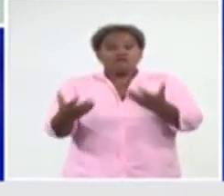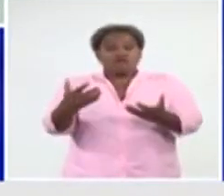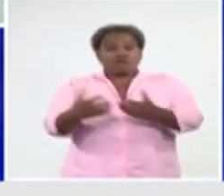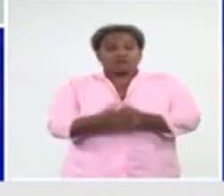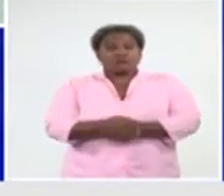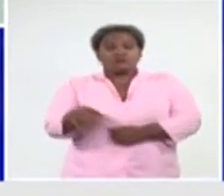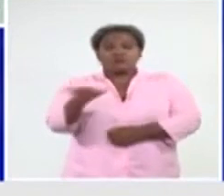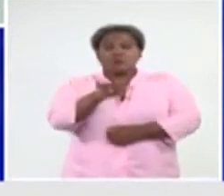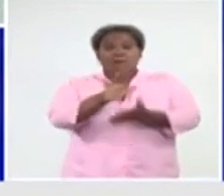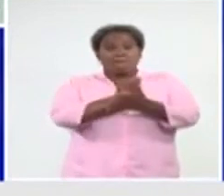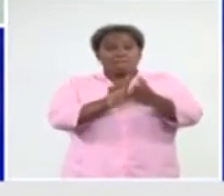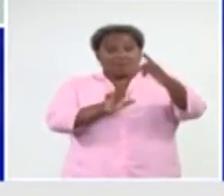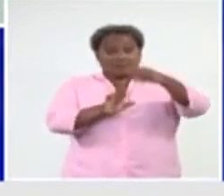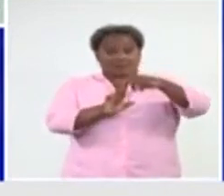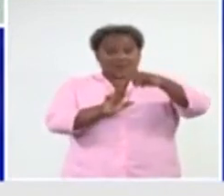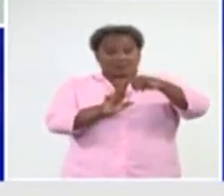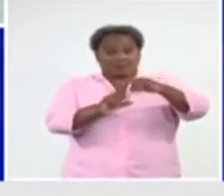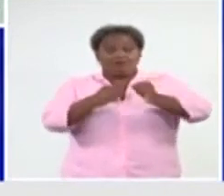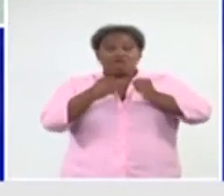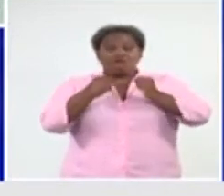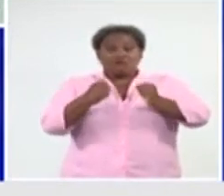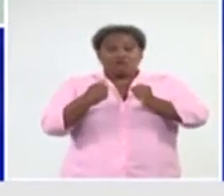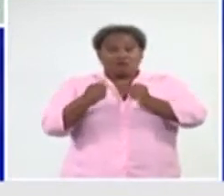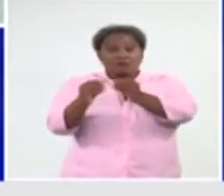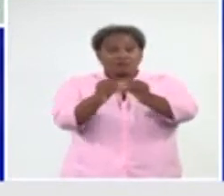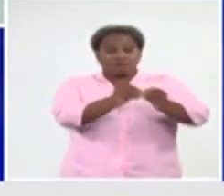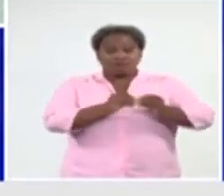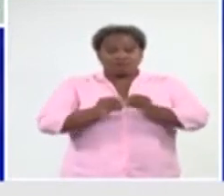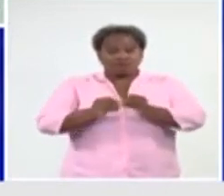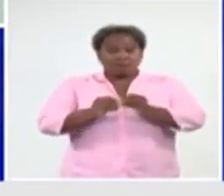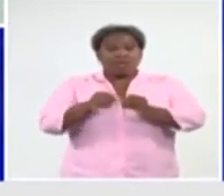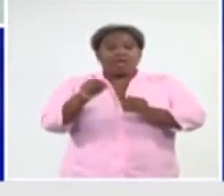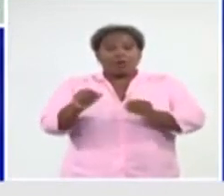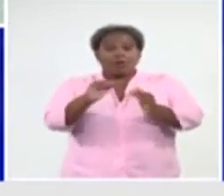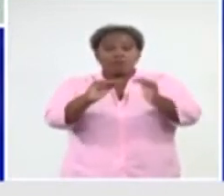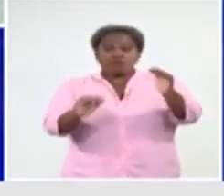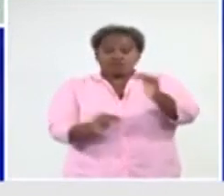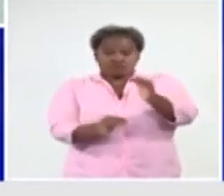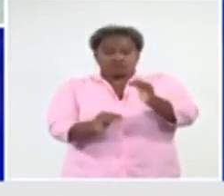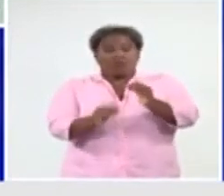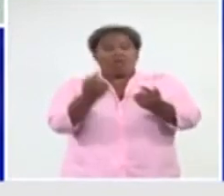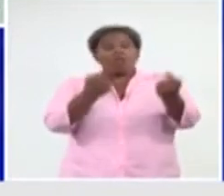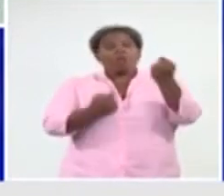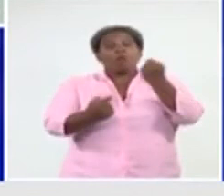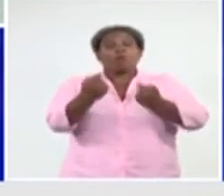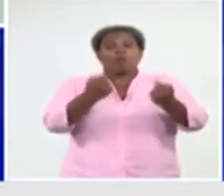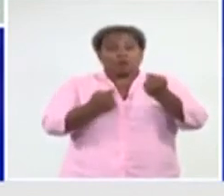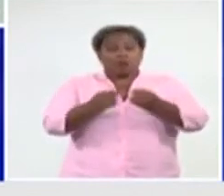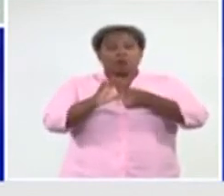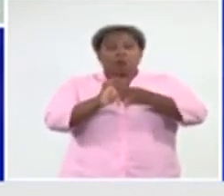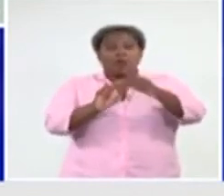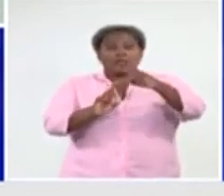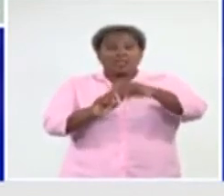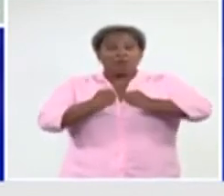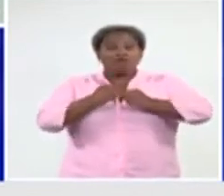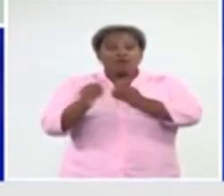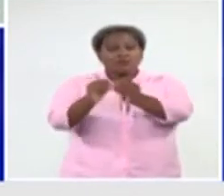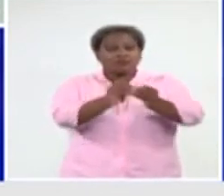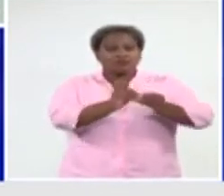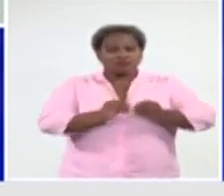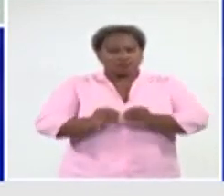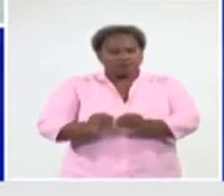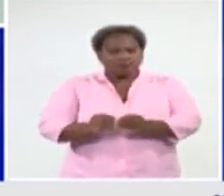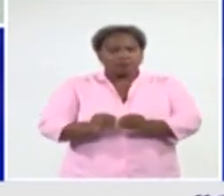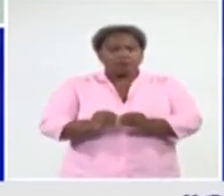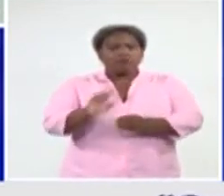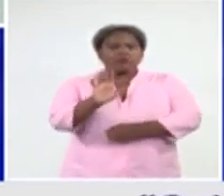que Matanzas, aunque ya con una reducción, pero Guantánamo también una fuerte transmisión,